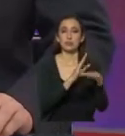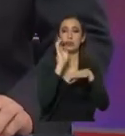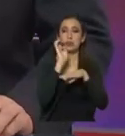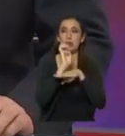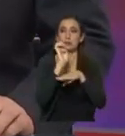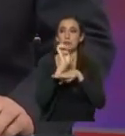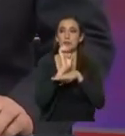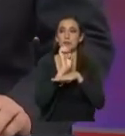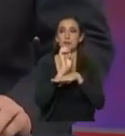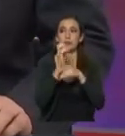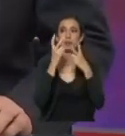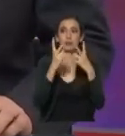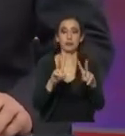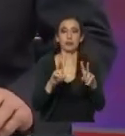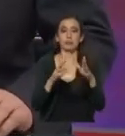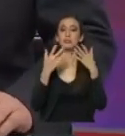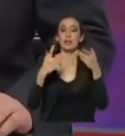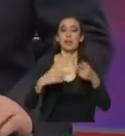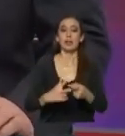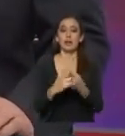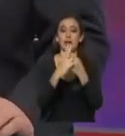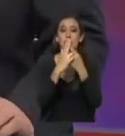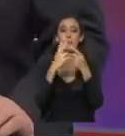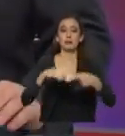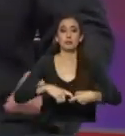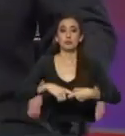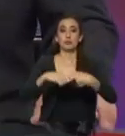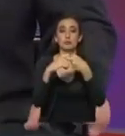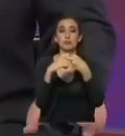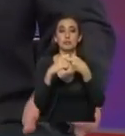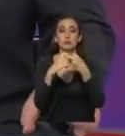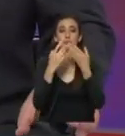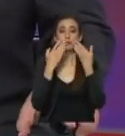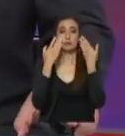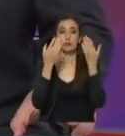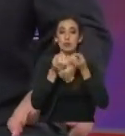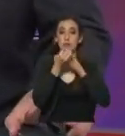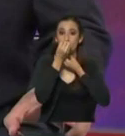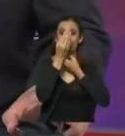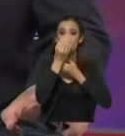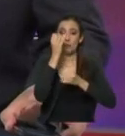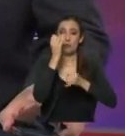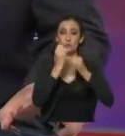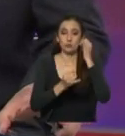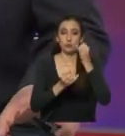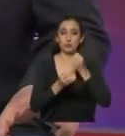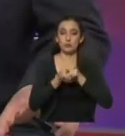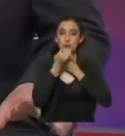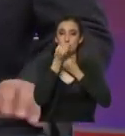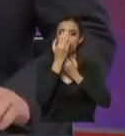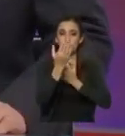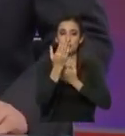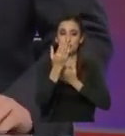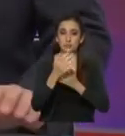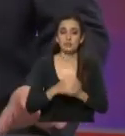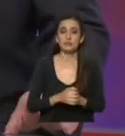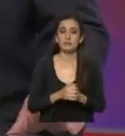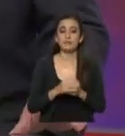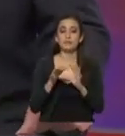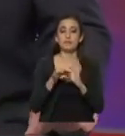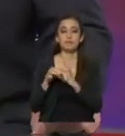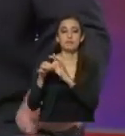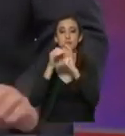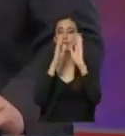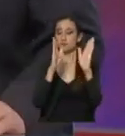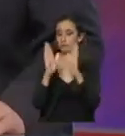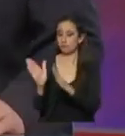Ecuador. Interrumpimos la programación habitual para darles a conocer una información de último momento. Nuestra compañera Olga Velasco se